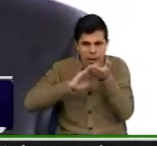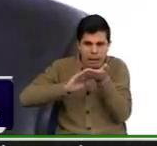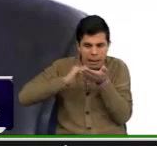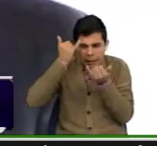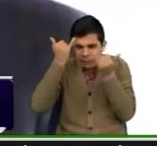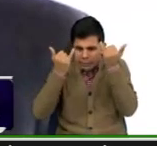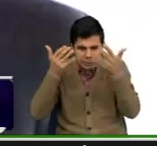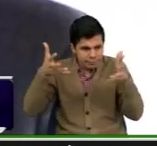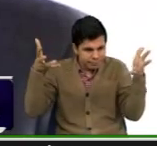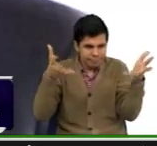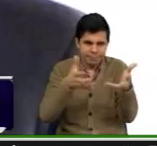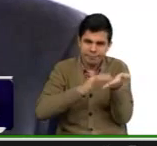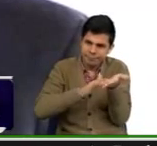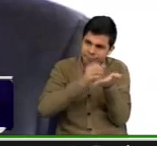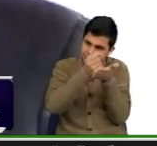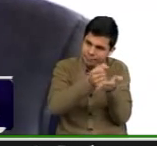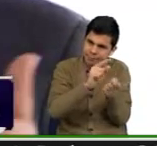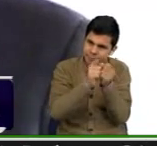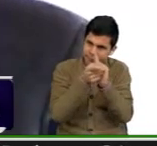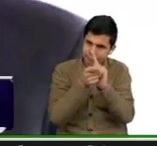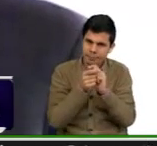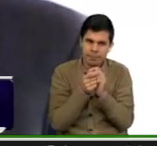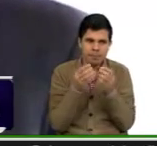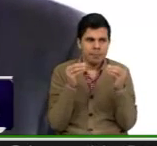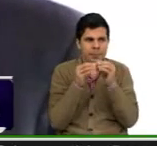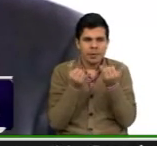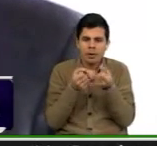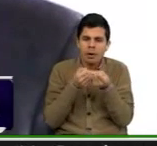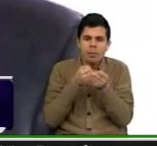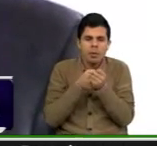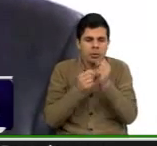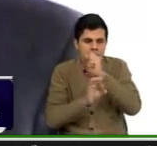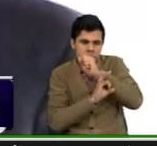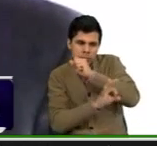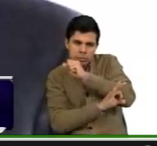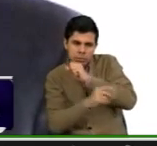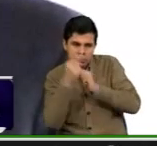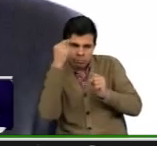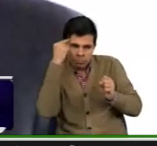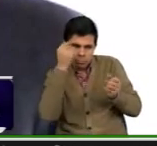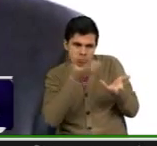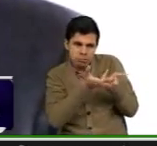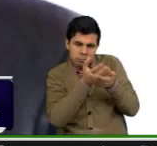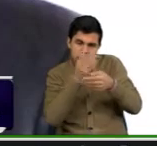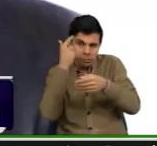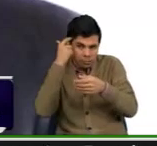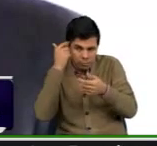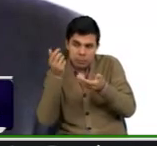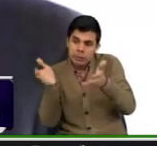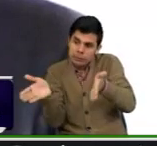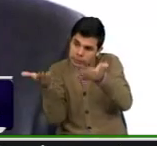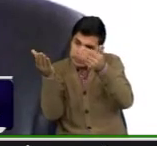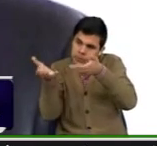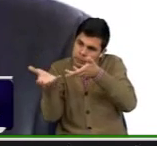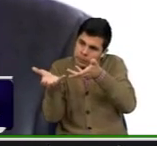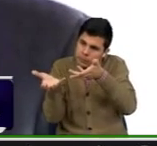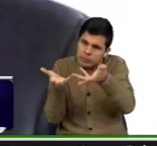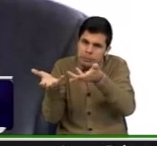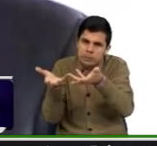un proyecto de lo que tiene que ver con el apoyo psicológico a instituciones. Hay unos recursos ya asignados por parte